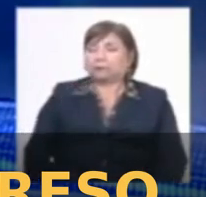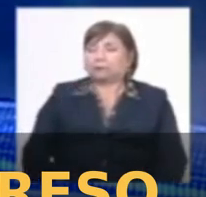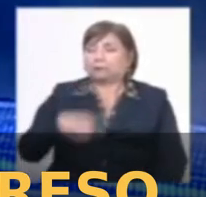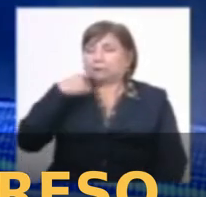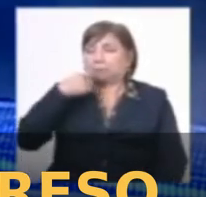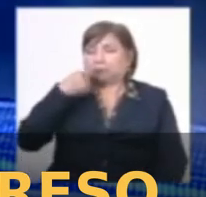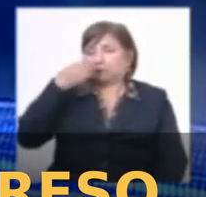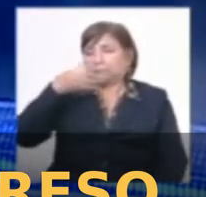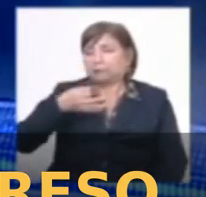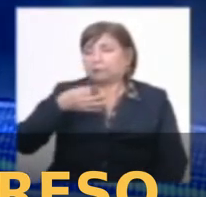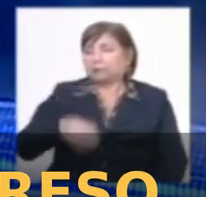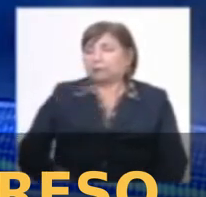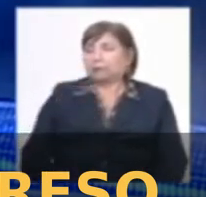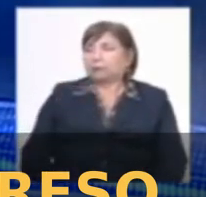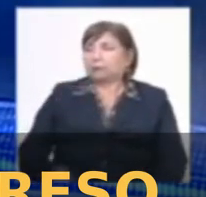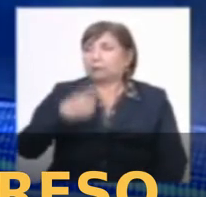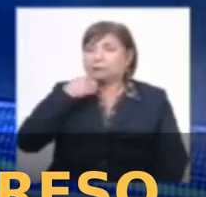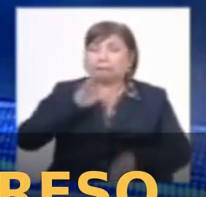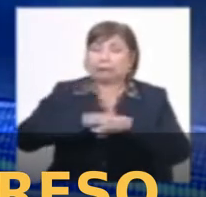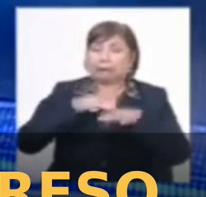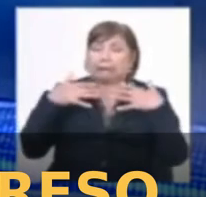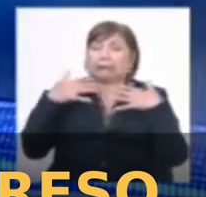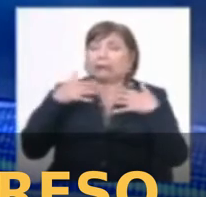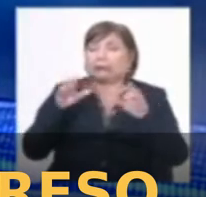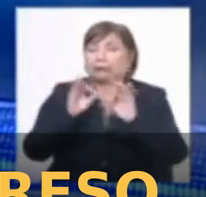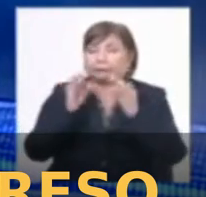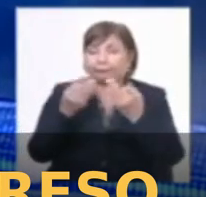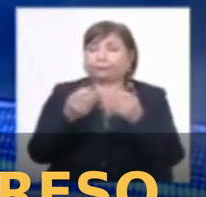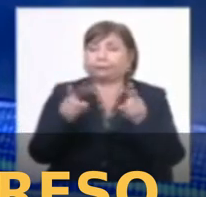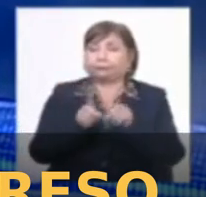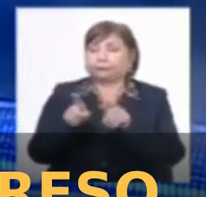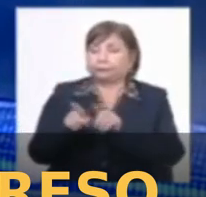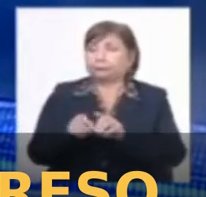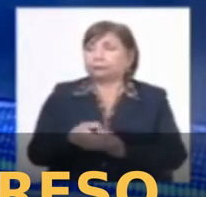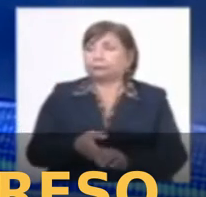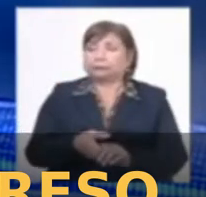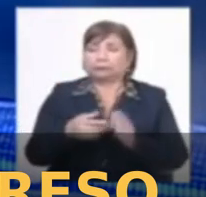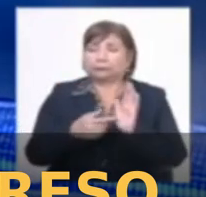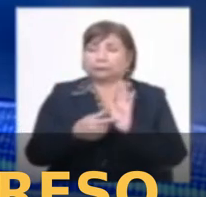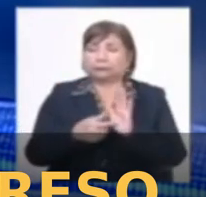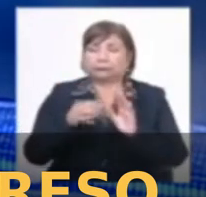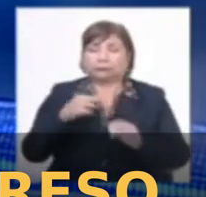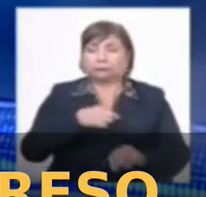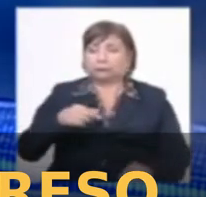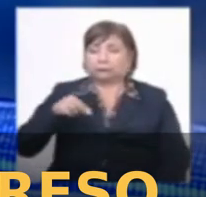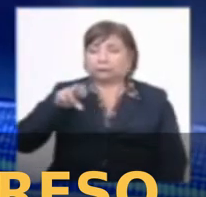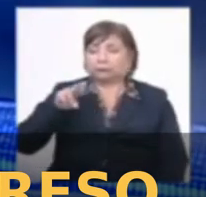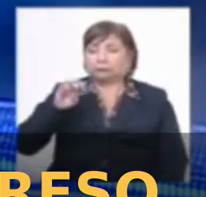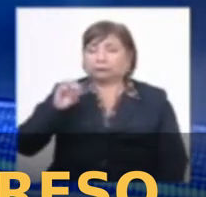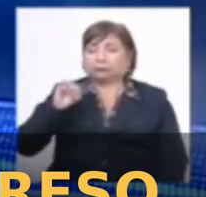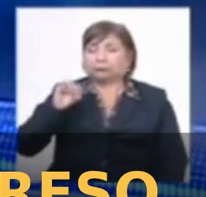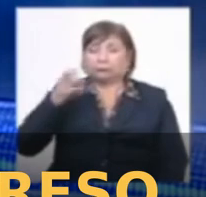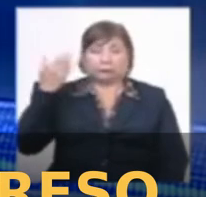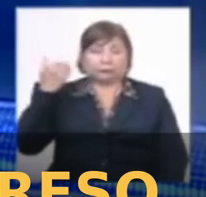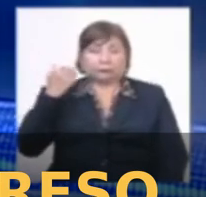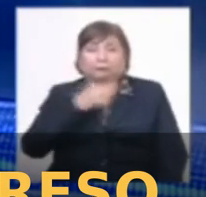la verdad, que está amenazada y su familia también. Señaló que el premier, que en ese momento era ministro